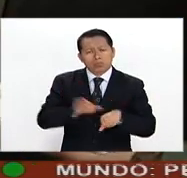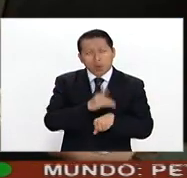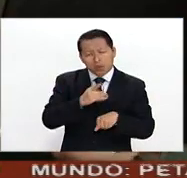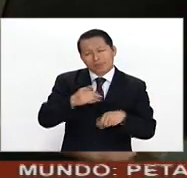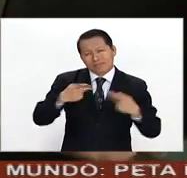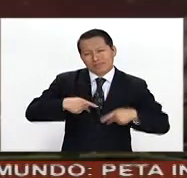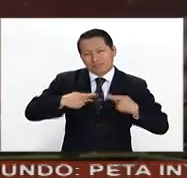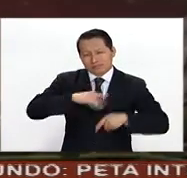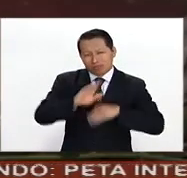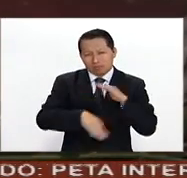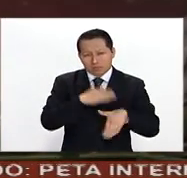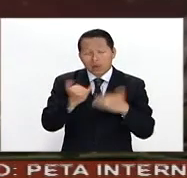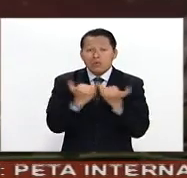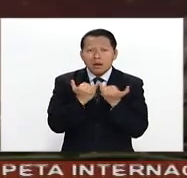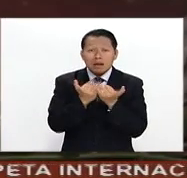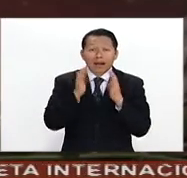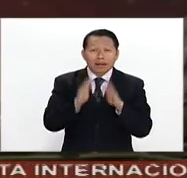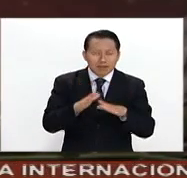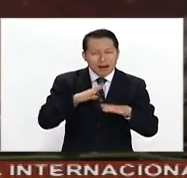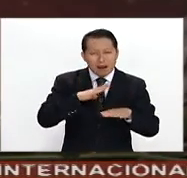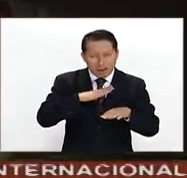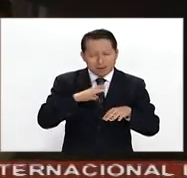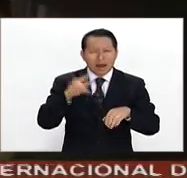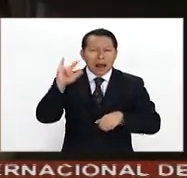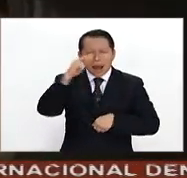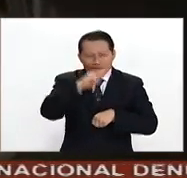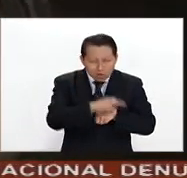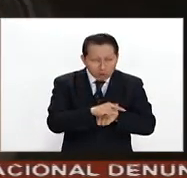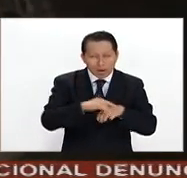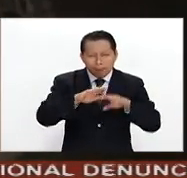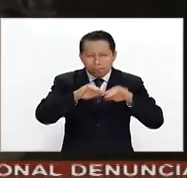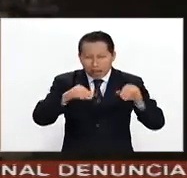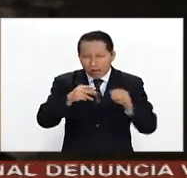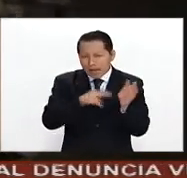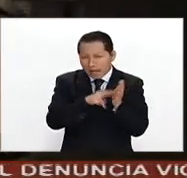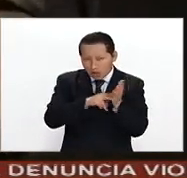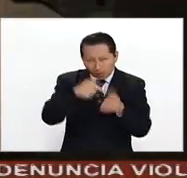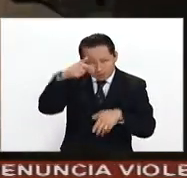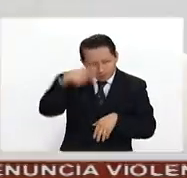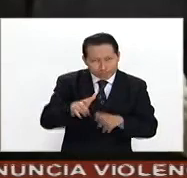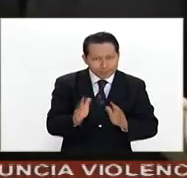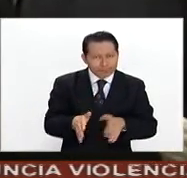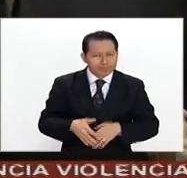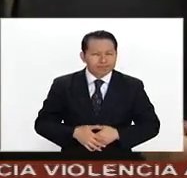sido encontrado el fuselaje de la aeronave en la búsqueda dentro del Mar Negro.